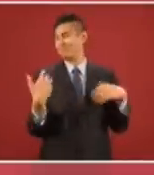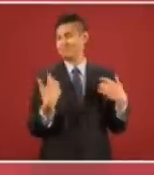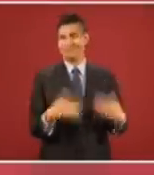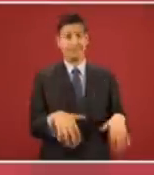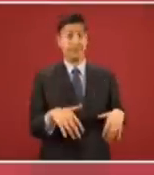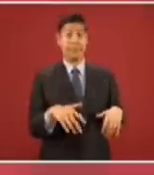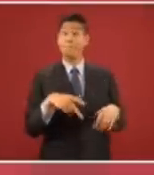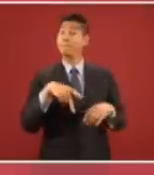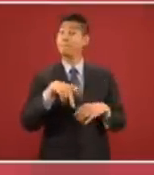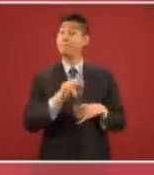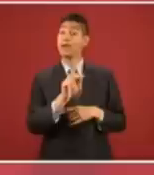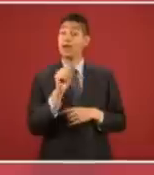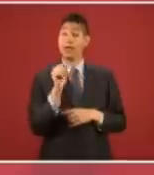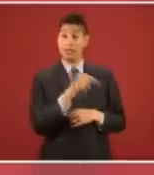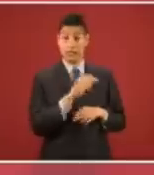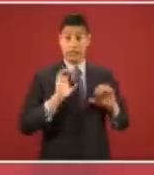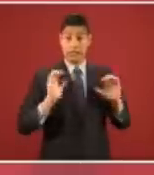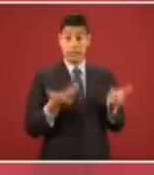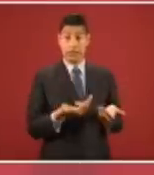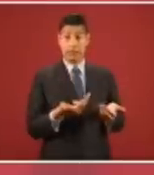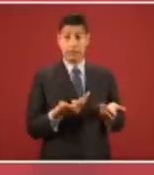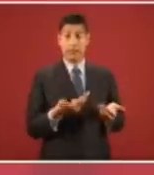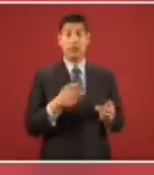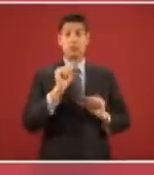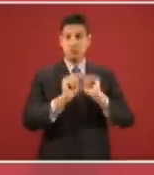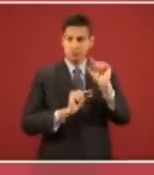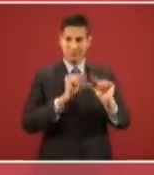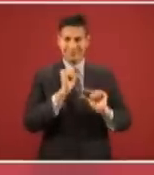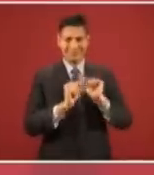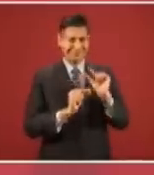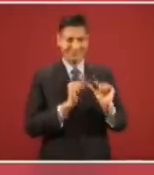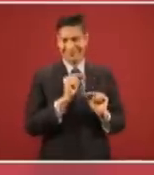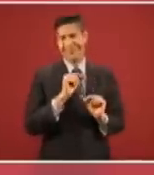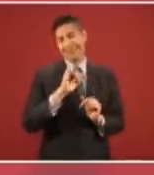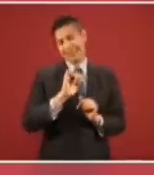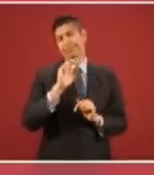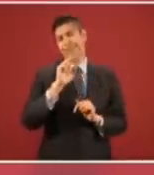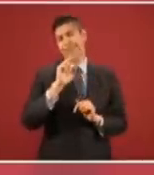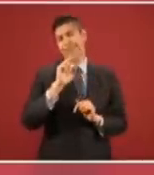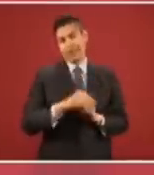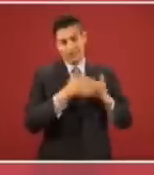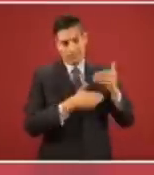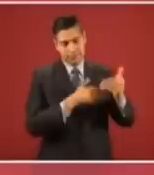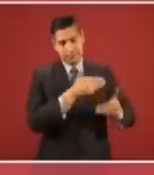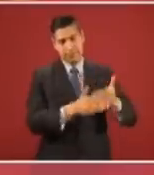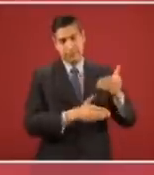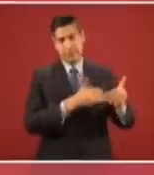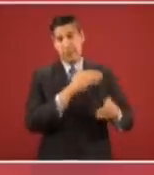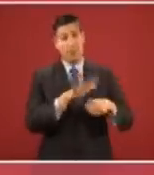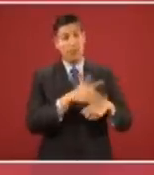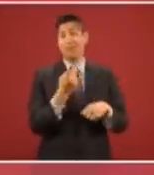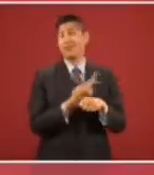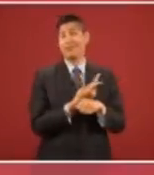Pero ya en Chiapas, lo que pasa es que esto lleva tiempo, son procesos, porque se abandonó mucho